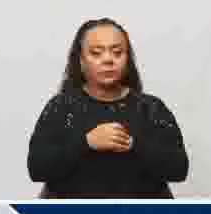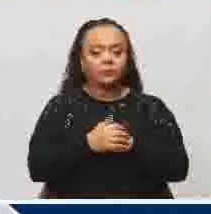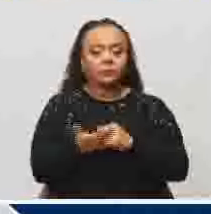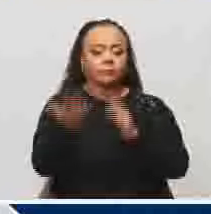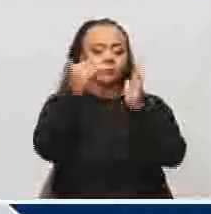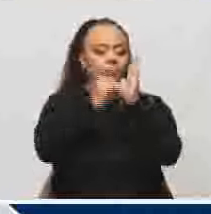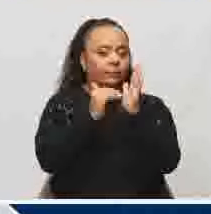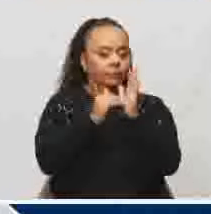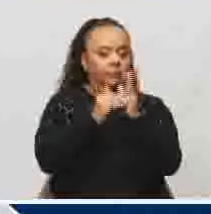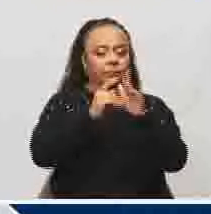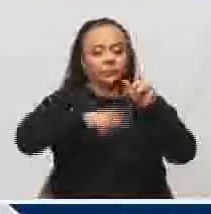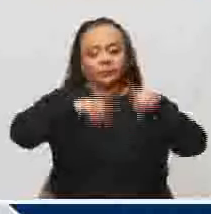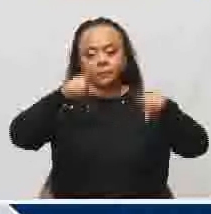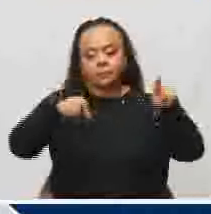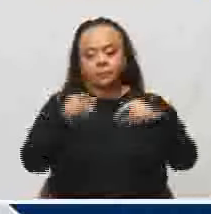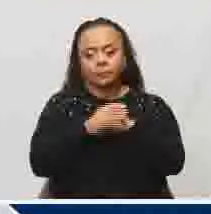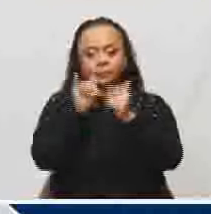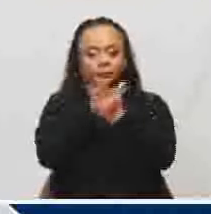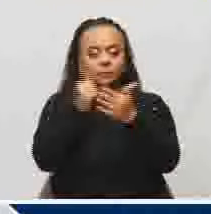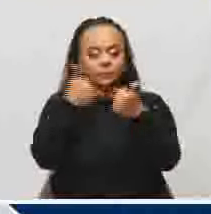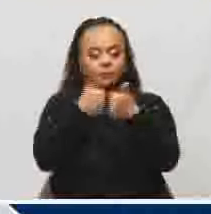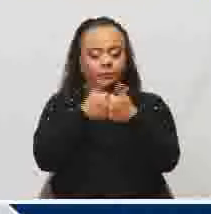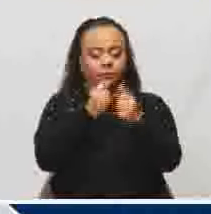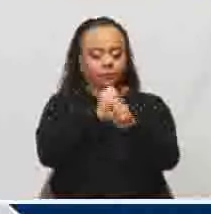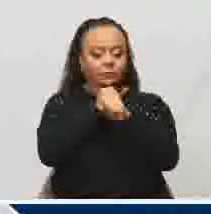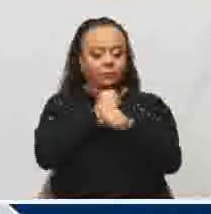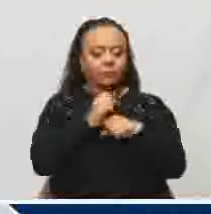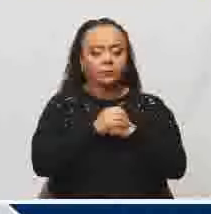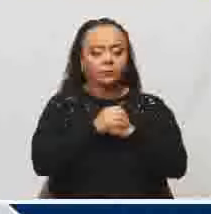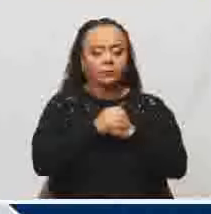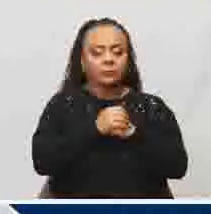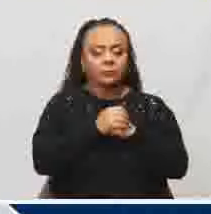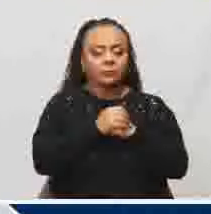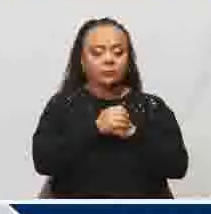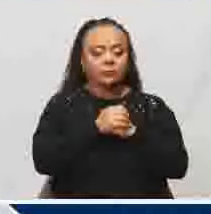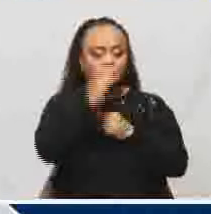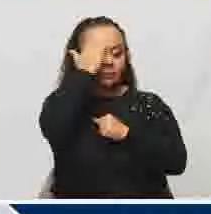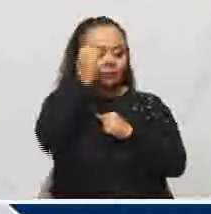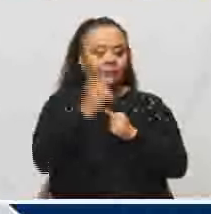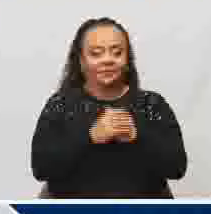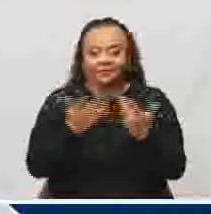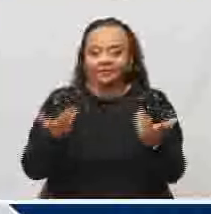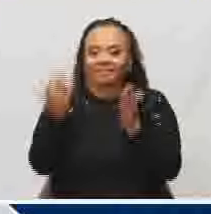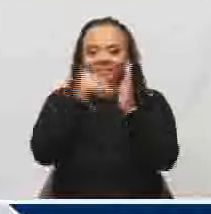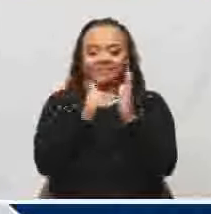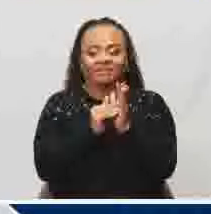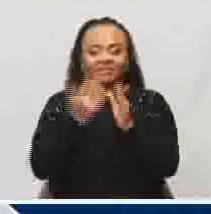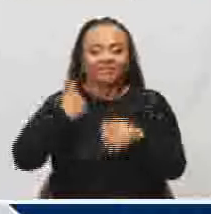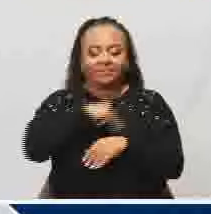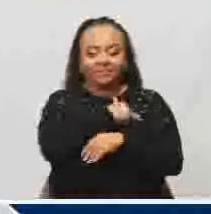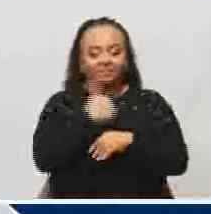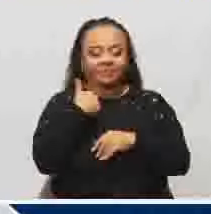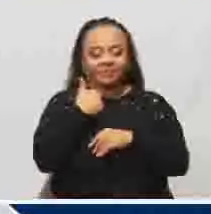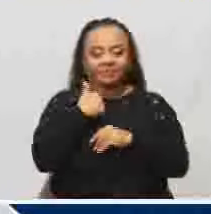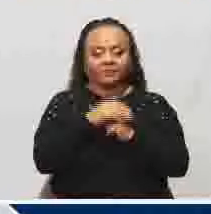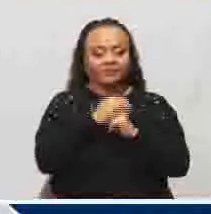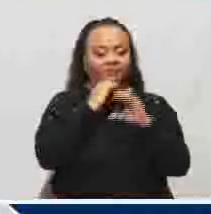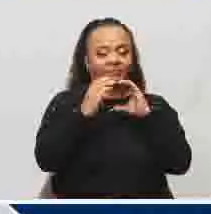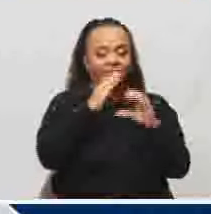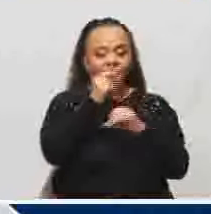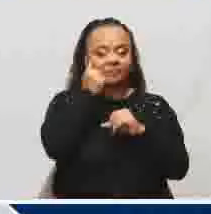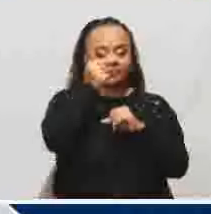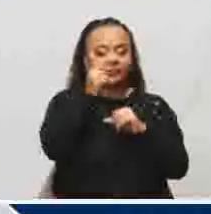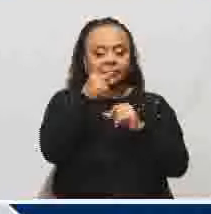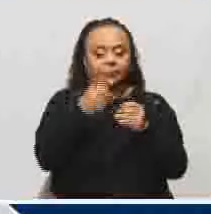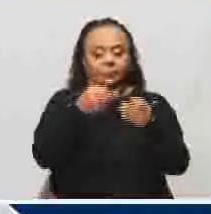otra entonces es de al bajo podríamos es el partido de la ratificación de la ratificación porque de vuelta nosotros nos quedamos con cremas y la liga me corro un